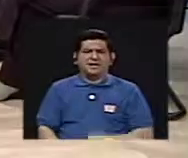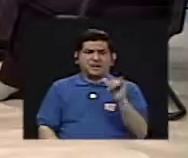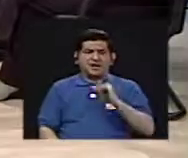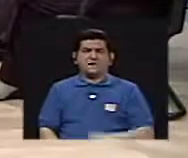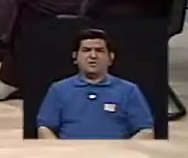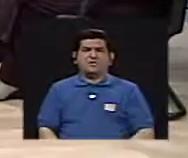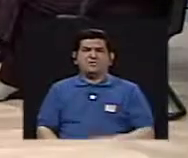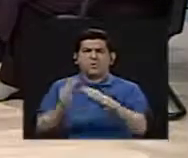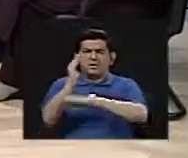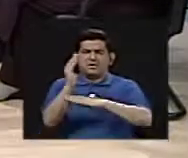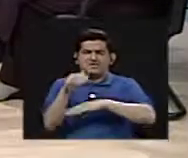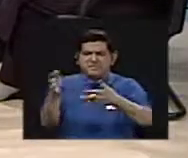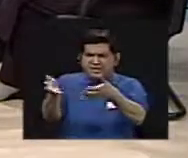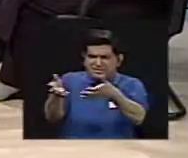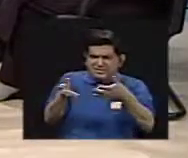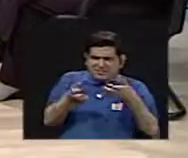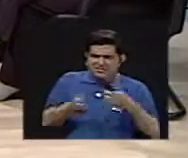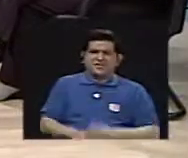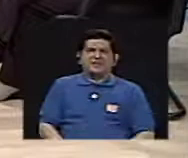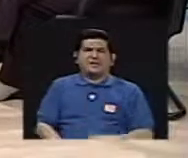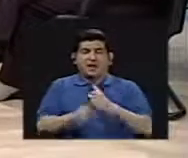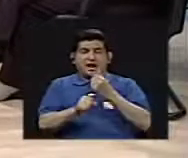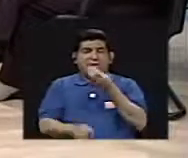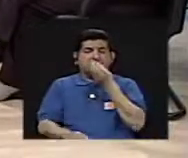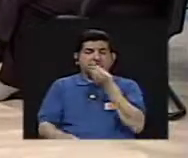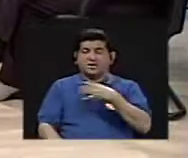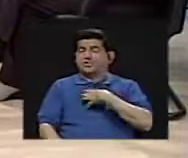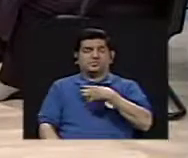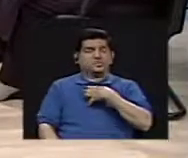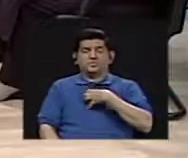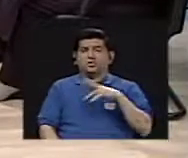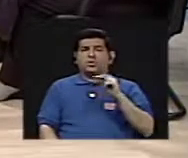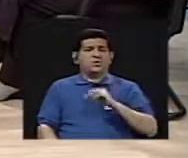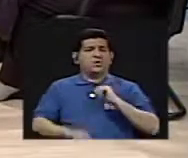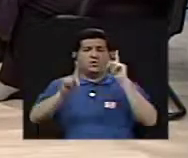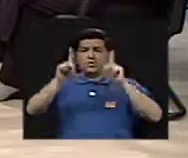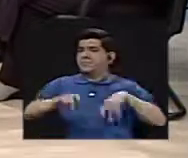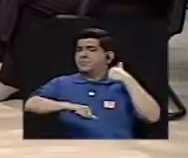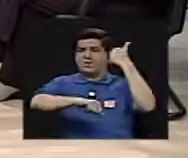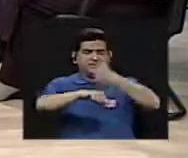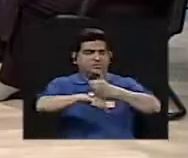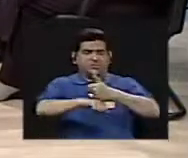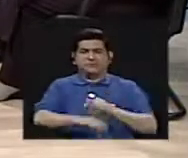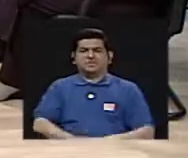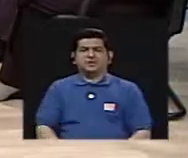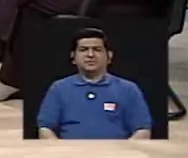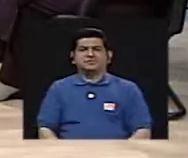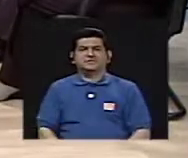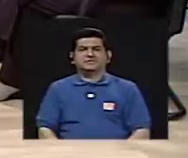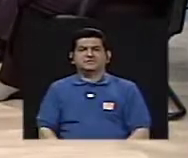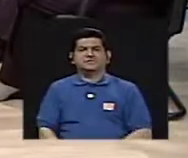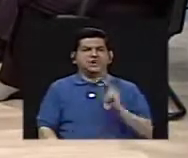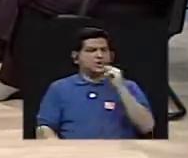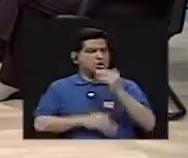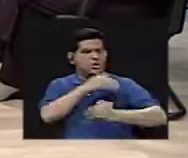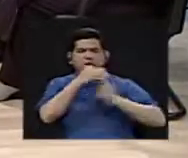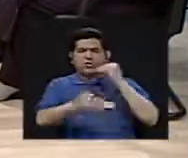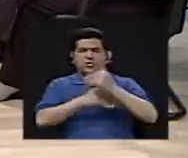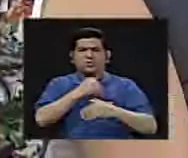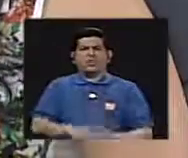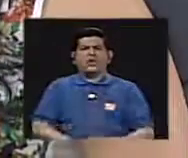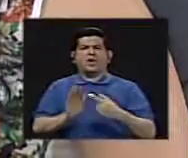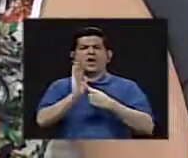jalar la madera, claro, hacer la comida, sigue siendo de ellos. No es algo que alguien les impone, es algo que ellos hacen. Y aún no ha evolucionado a un